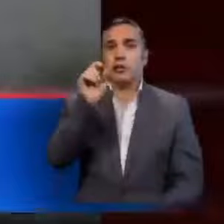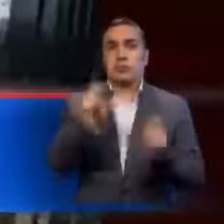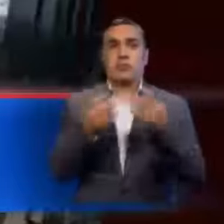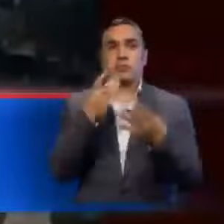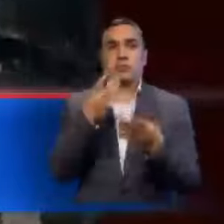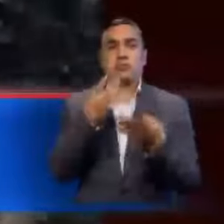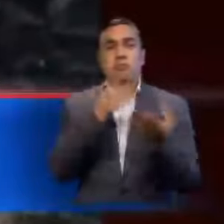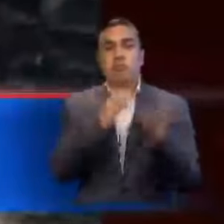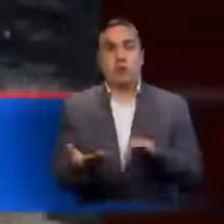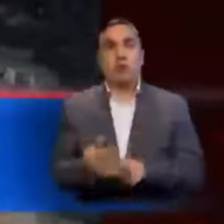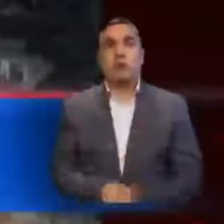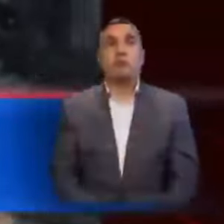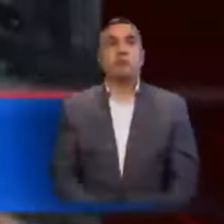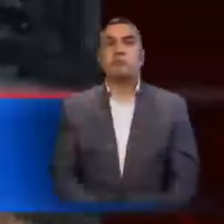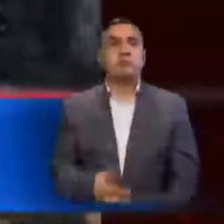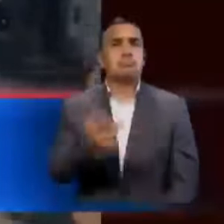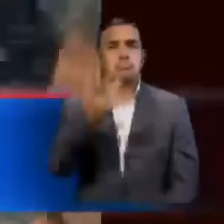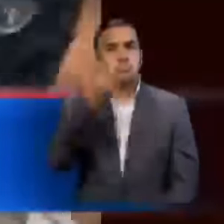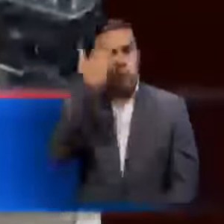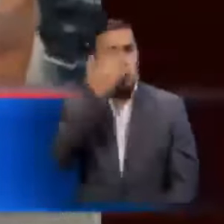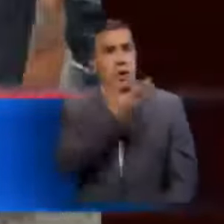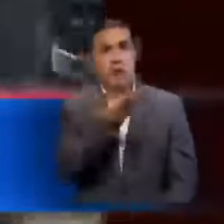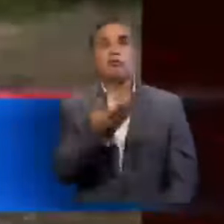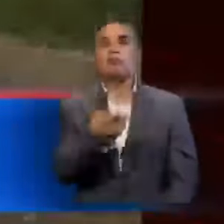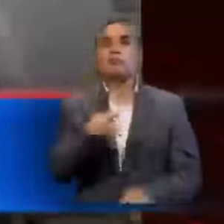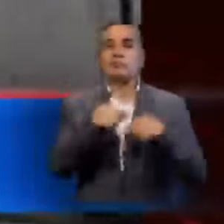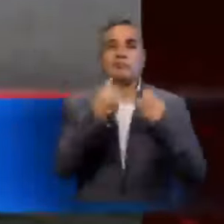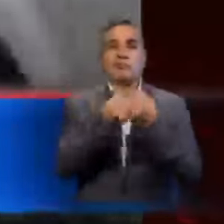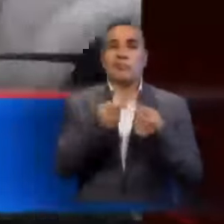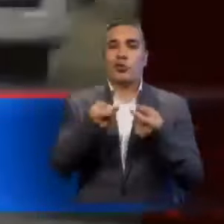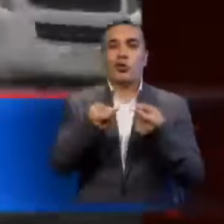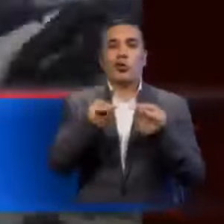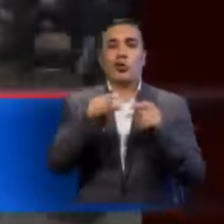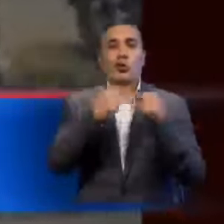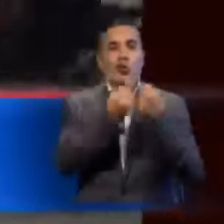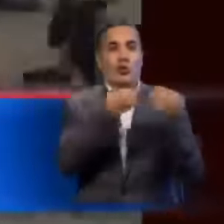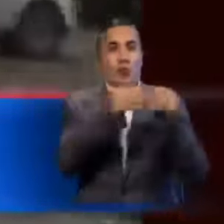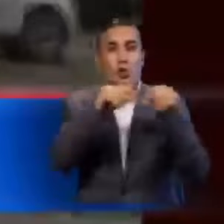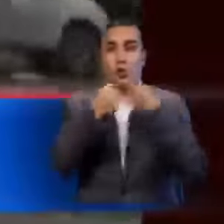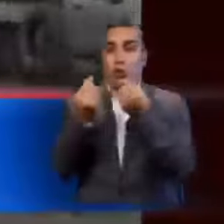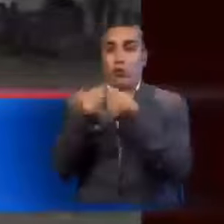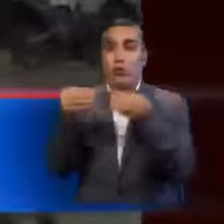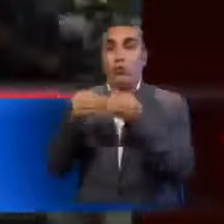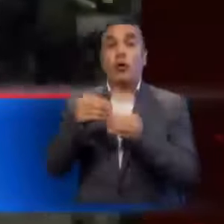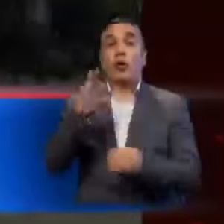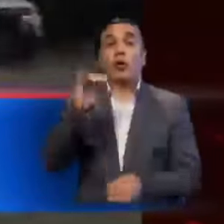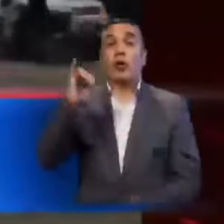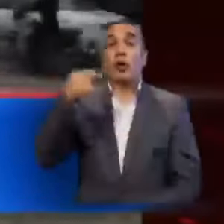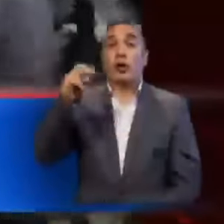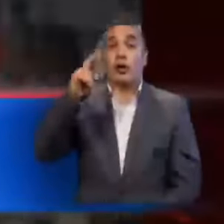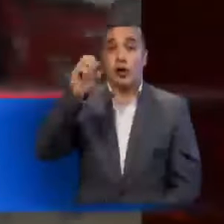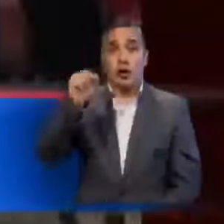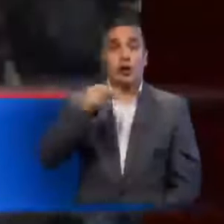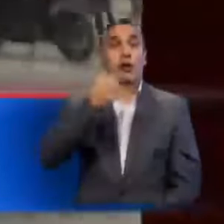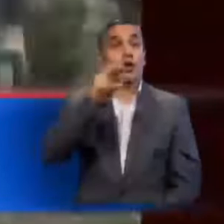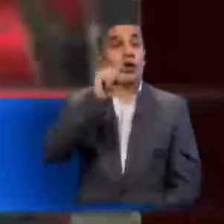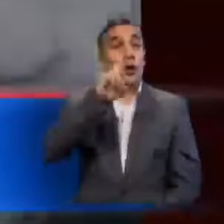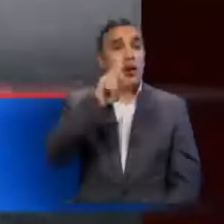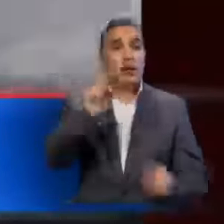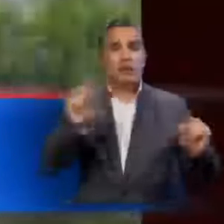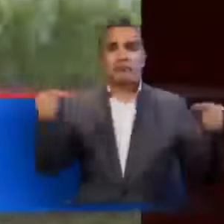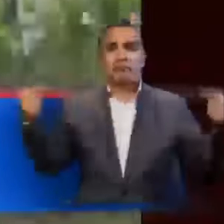PPL fallecidos. ¿A qué obedece esto? A una disputa entre bandas. Se habla de la banda de los Tiguerones y también de los Choneros,